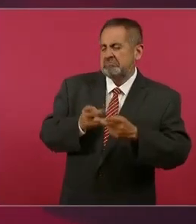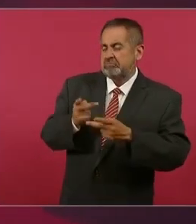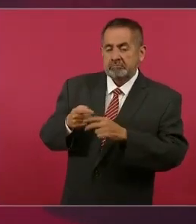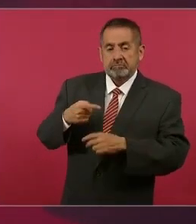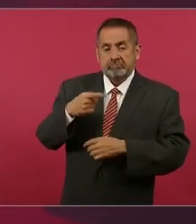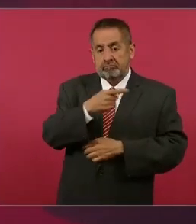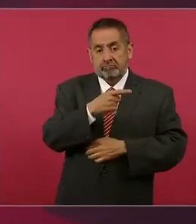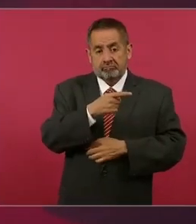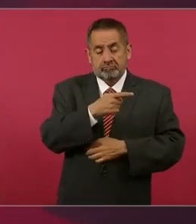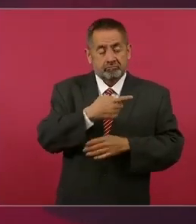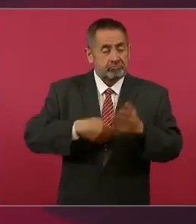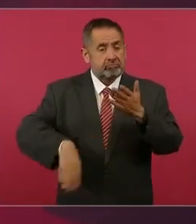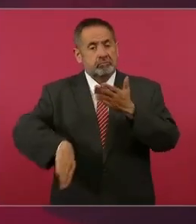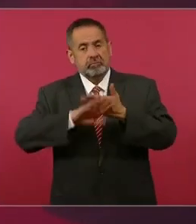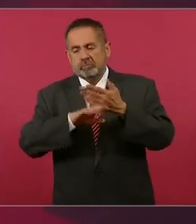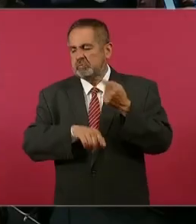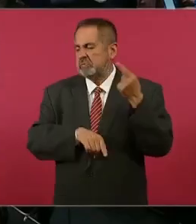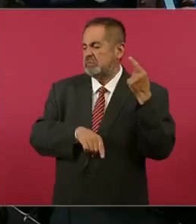y nos ofendió.